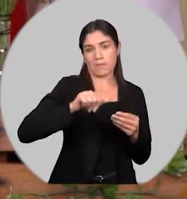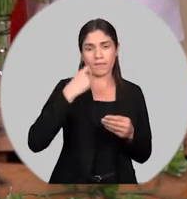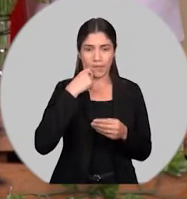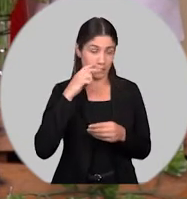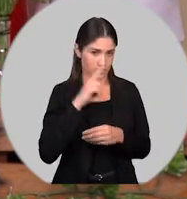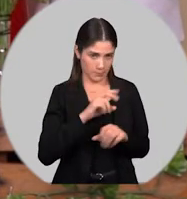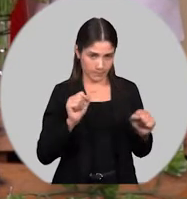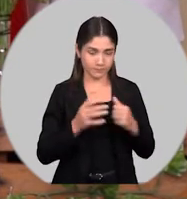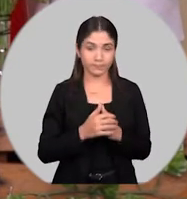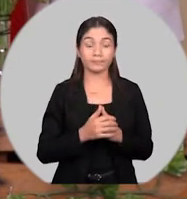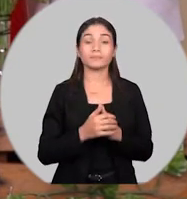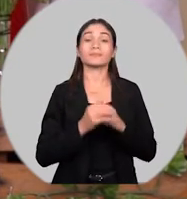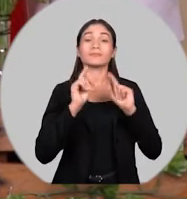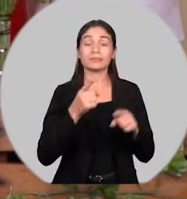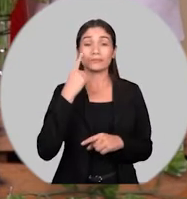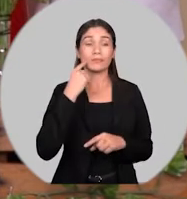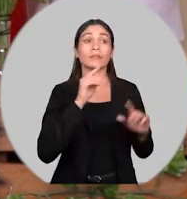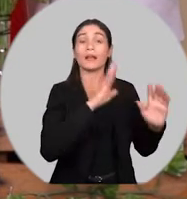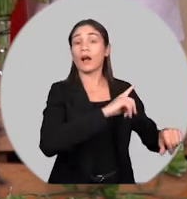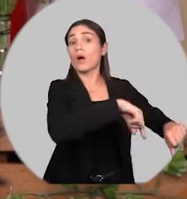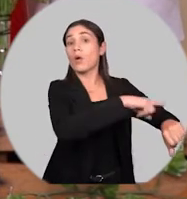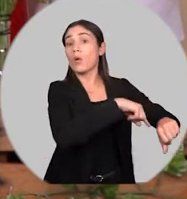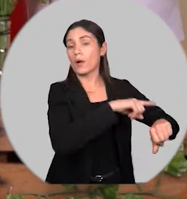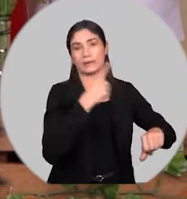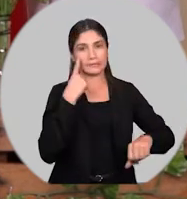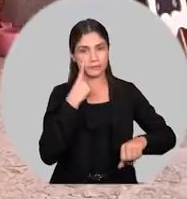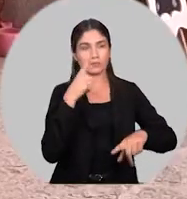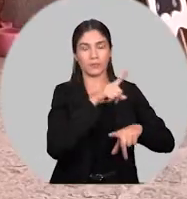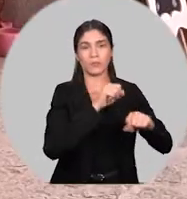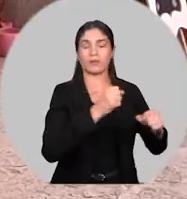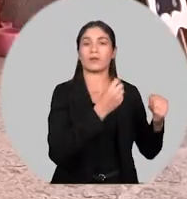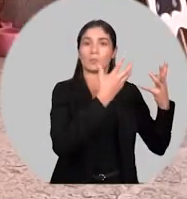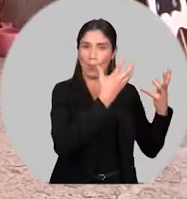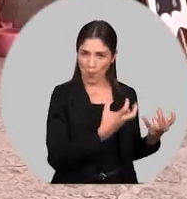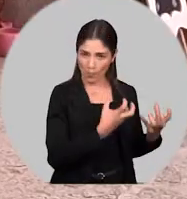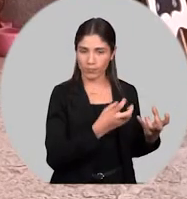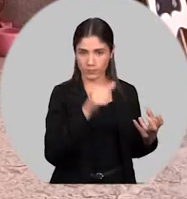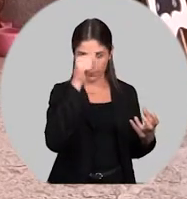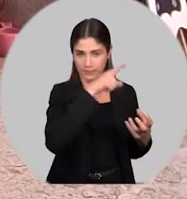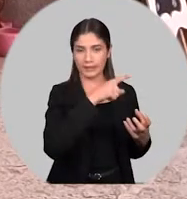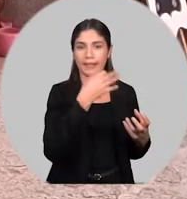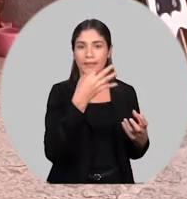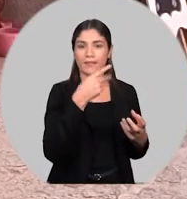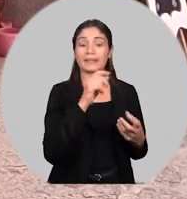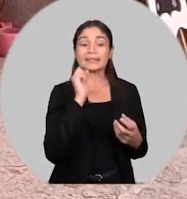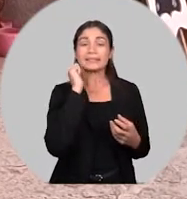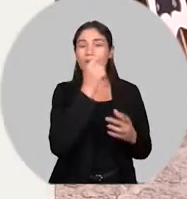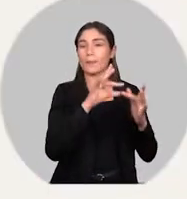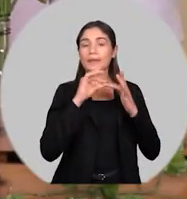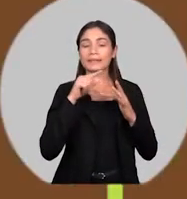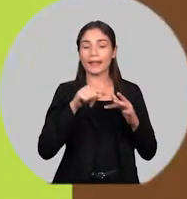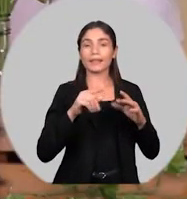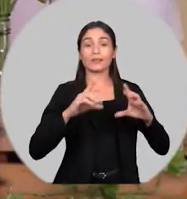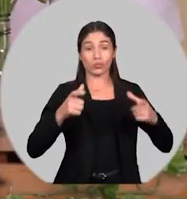dato muy importante, no dejar mucho tiempo, porque después ya se va secando y esta torta, el secreto está que sea